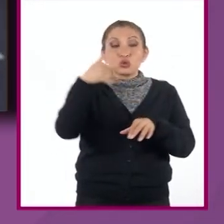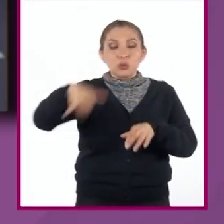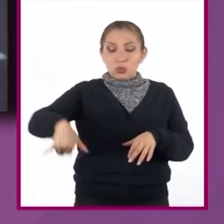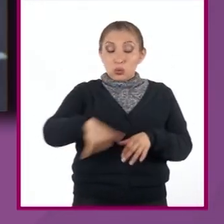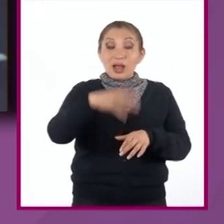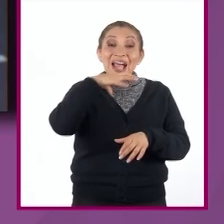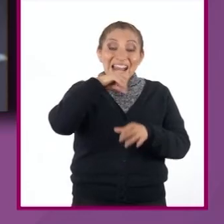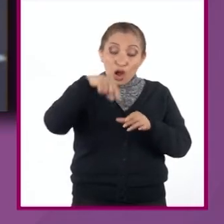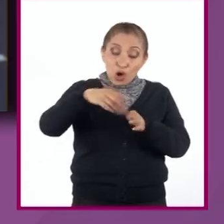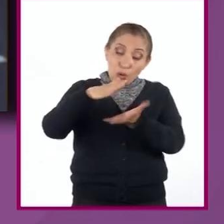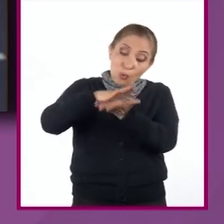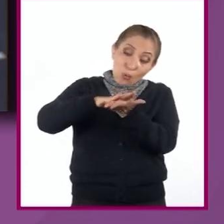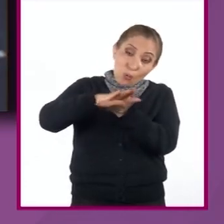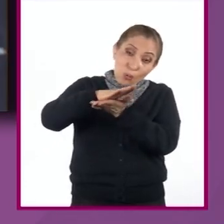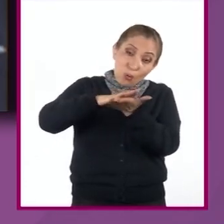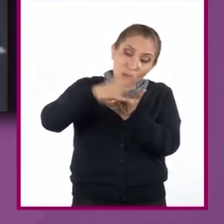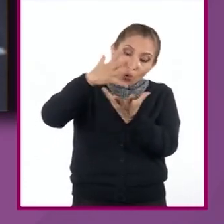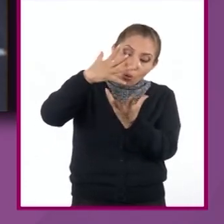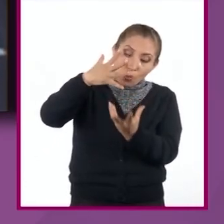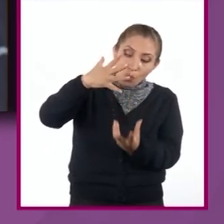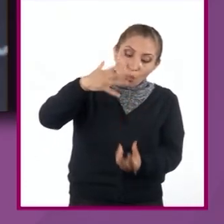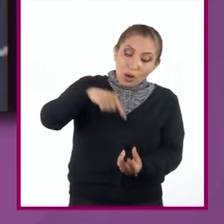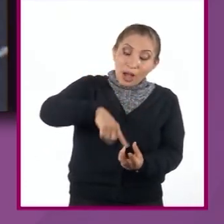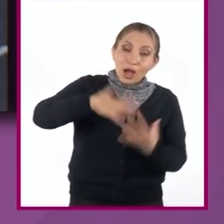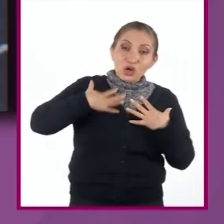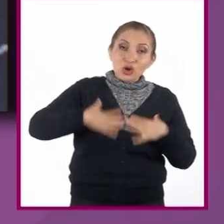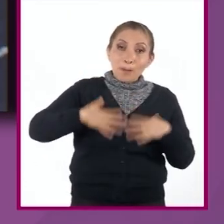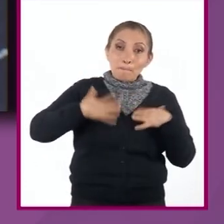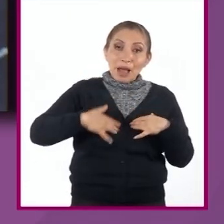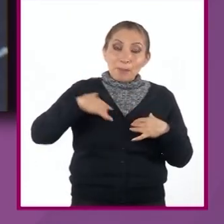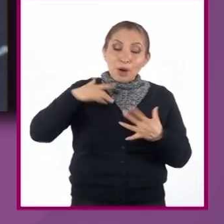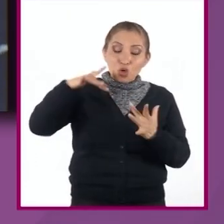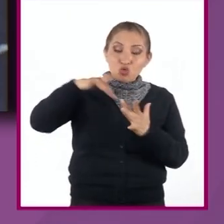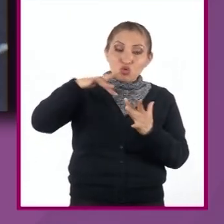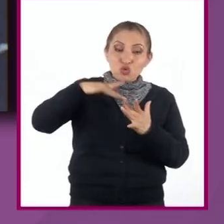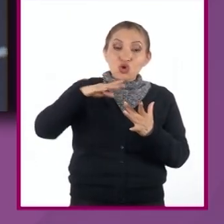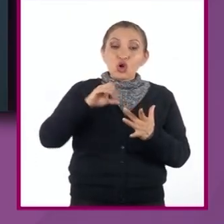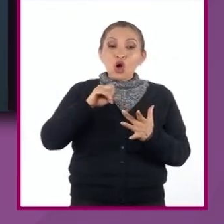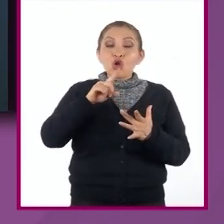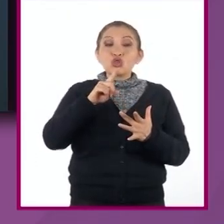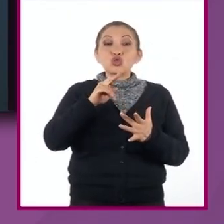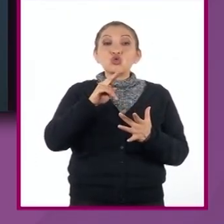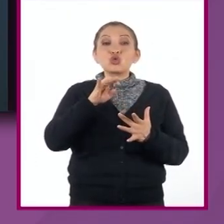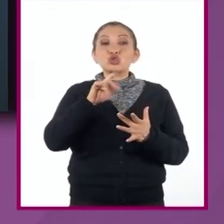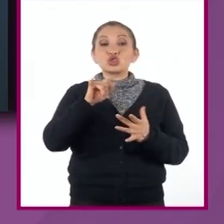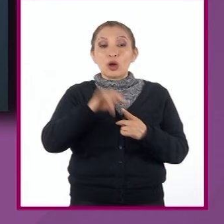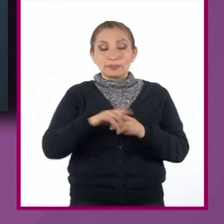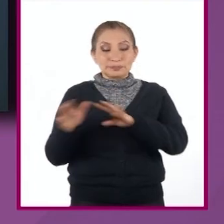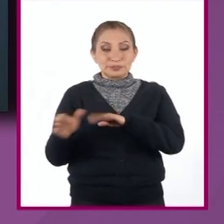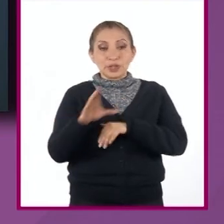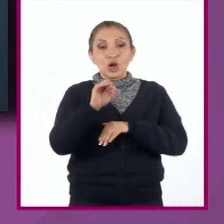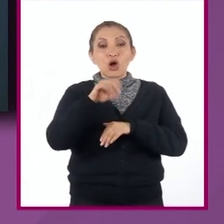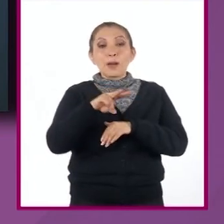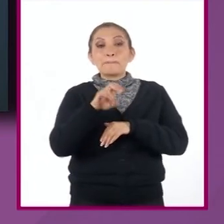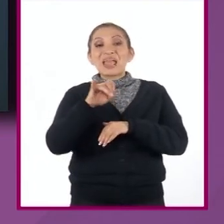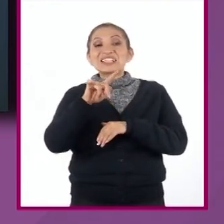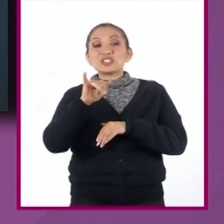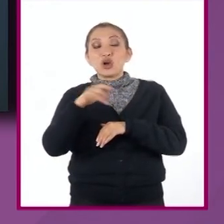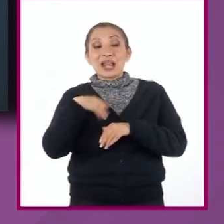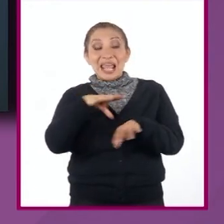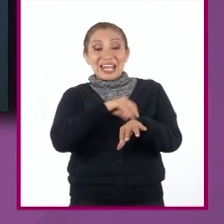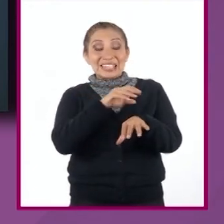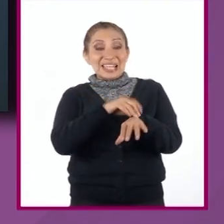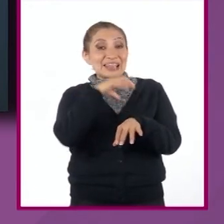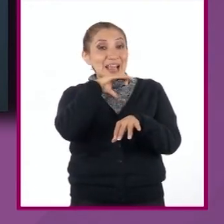el calor de la base de metal se transfiere a la ropa por conducción. En la convección, la energía térmica